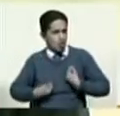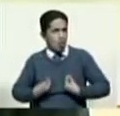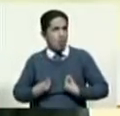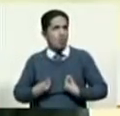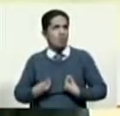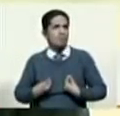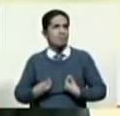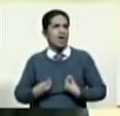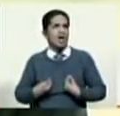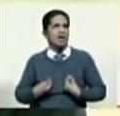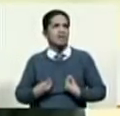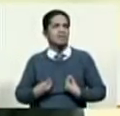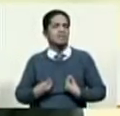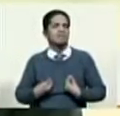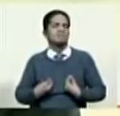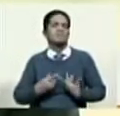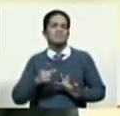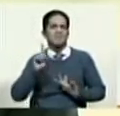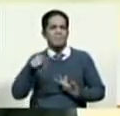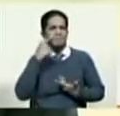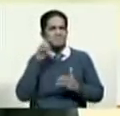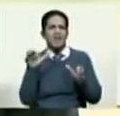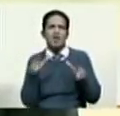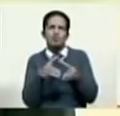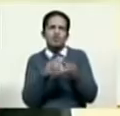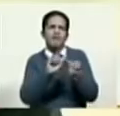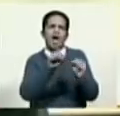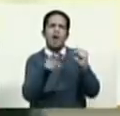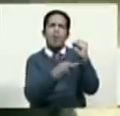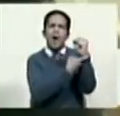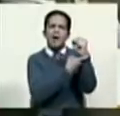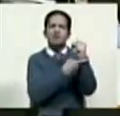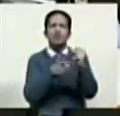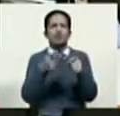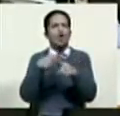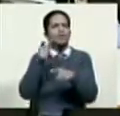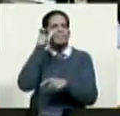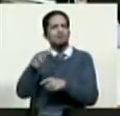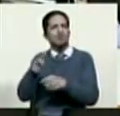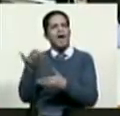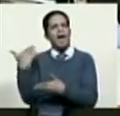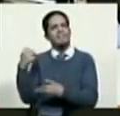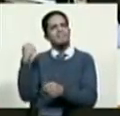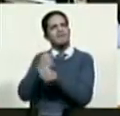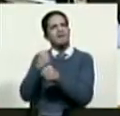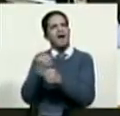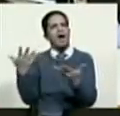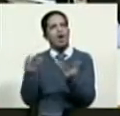esta semana Juan Guaidó con exministros de Hugo Chávez. Gracias.